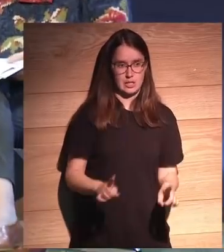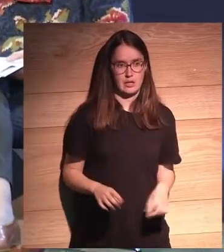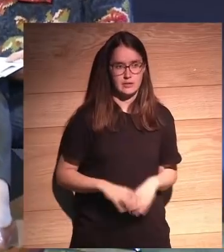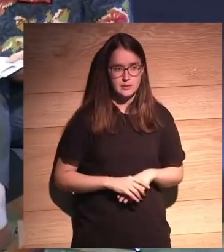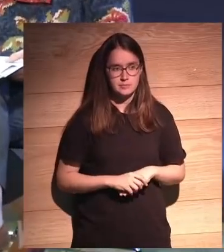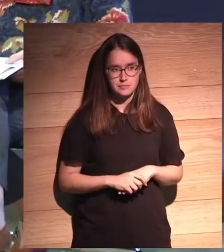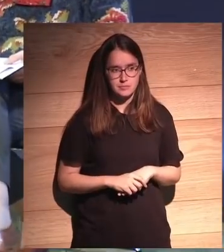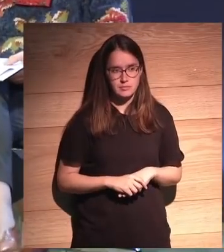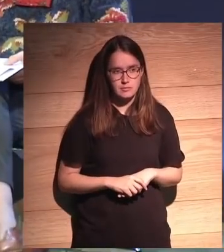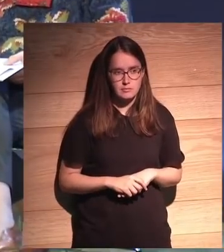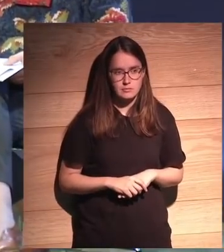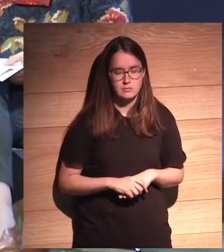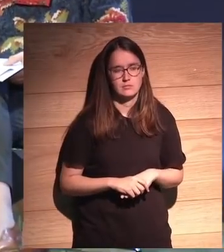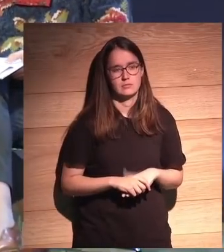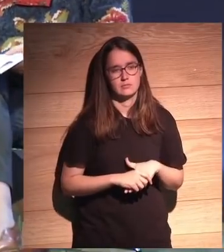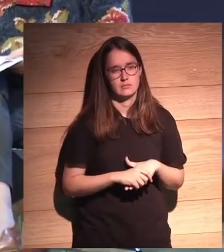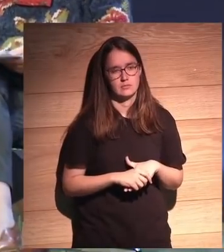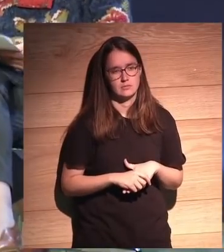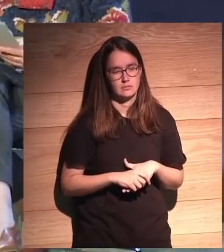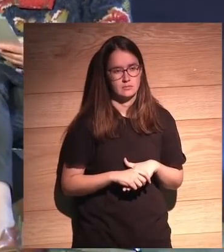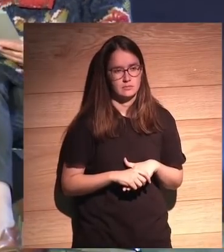atención. Claro.